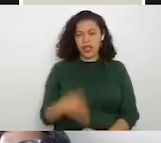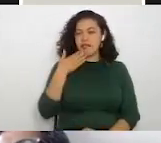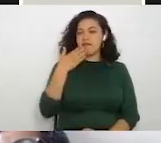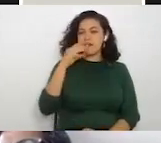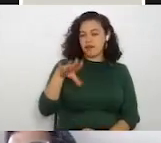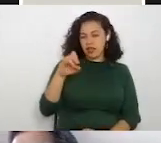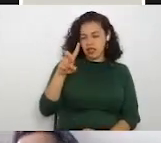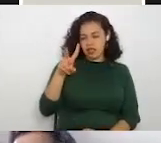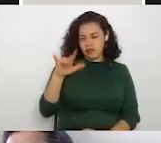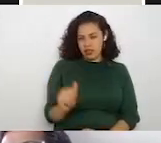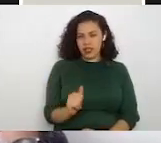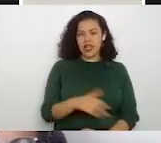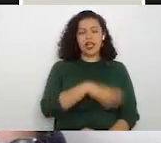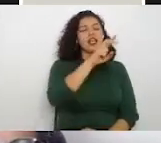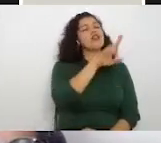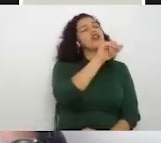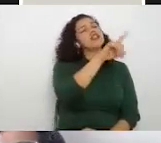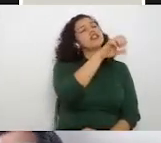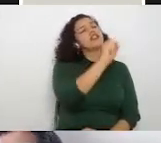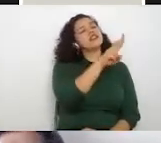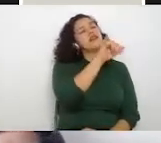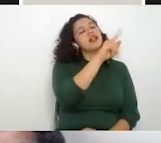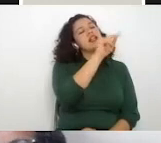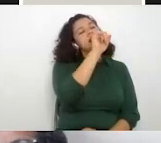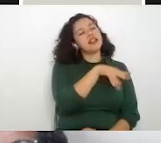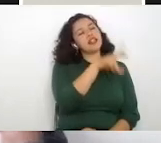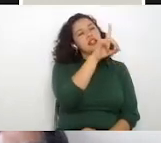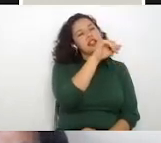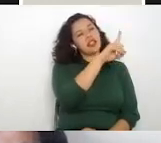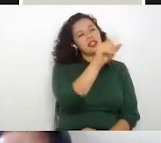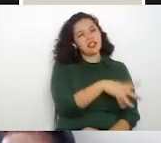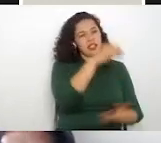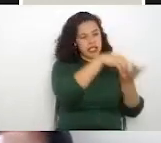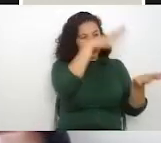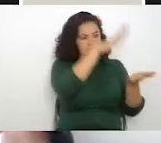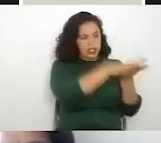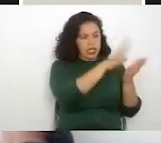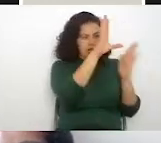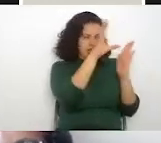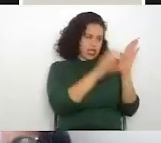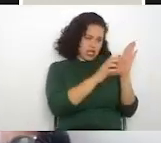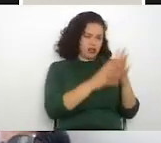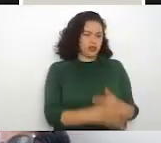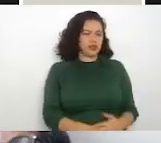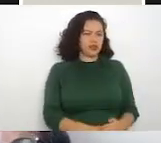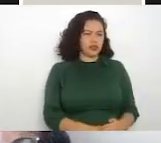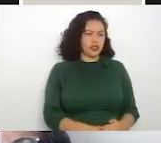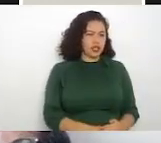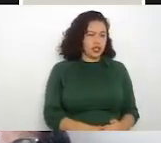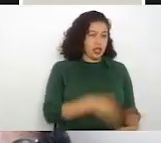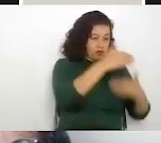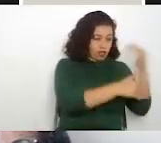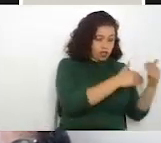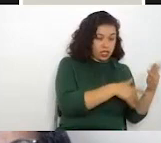Y Ulises Valentín Díaz dice, programación de citas, o sea, como procedimientos, recolección